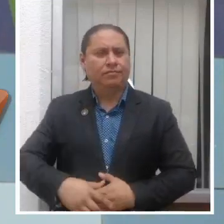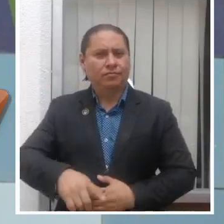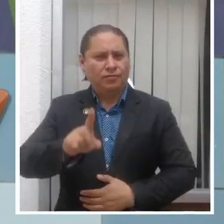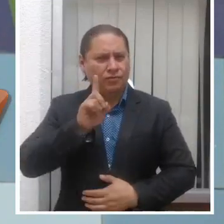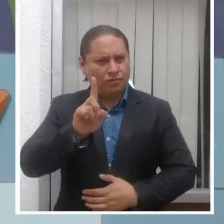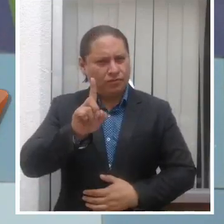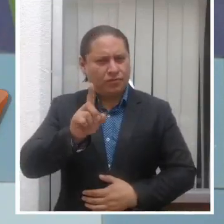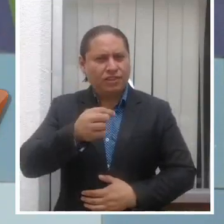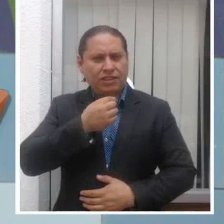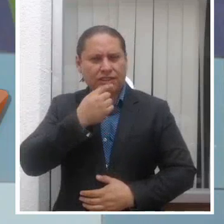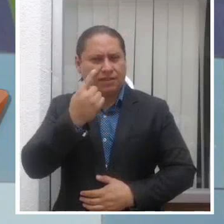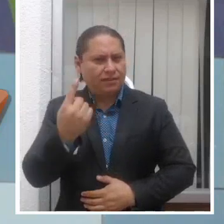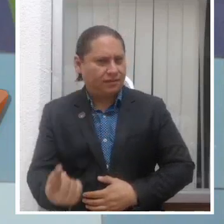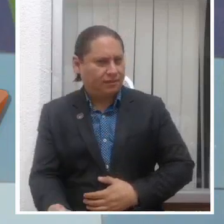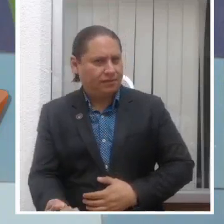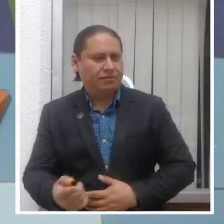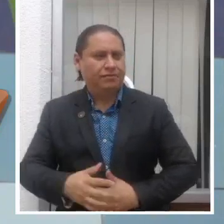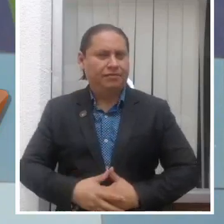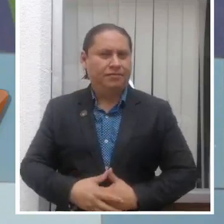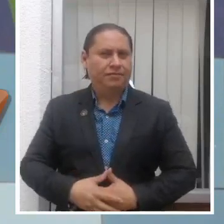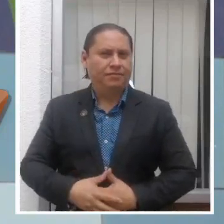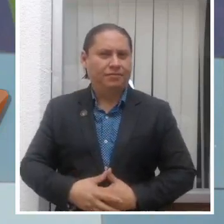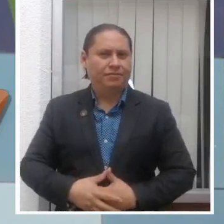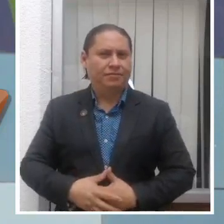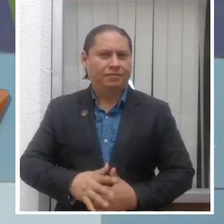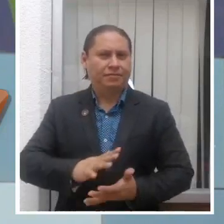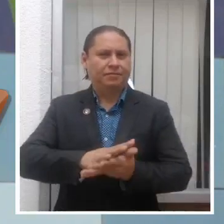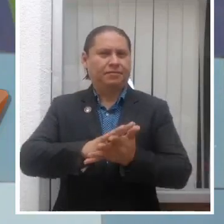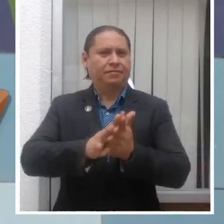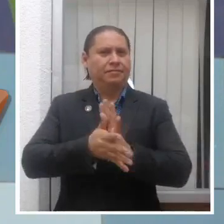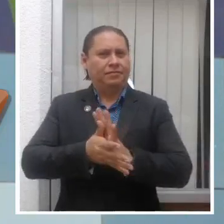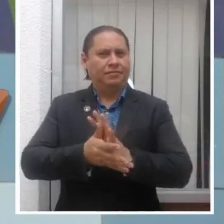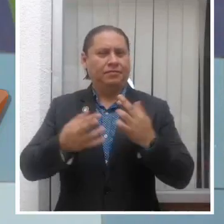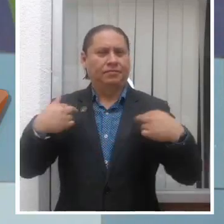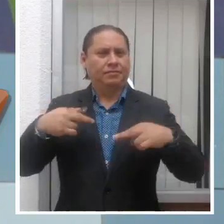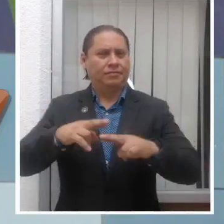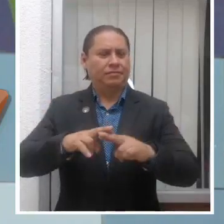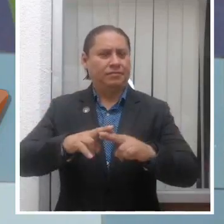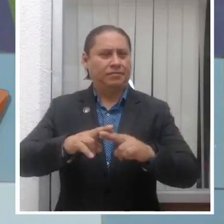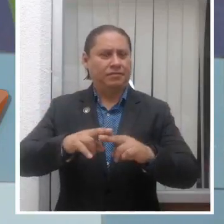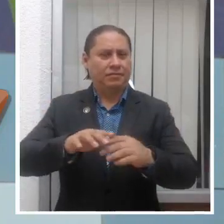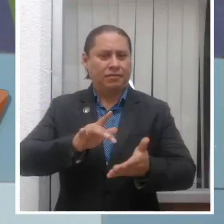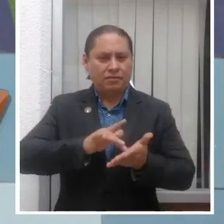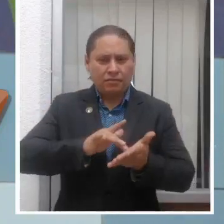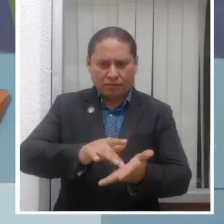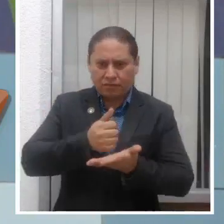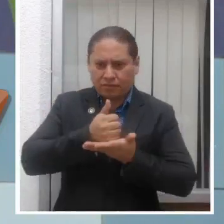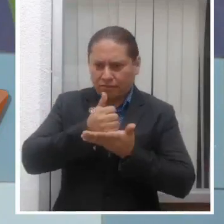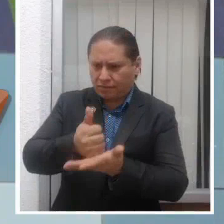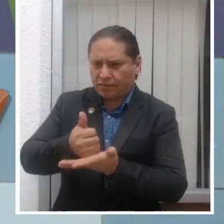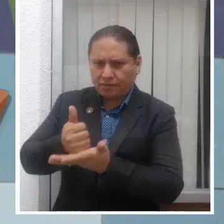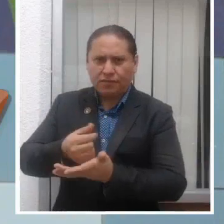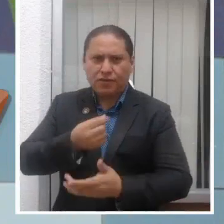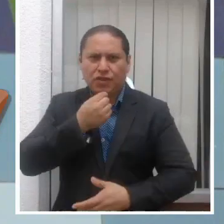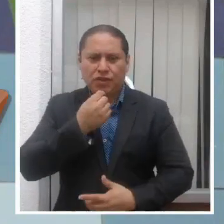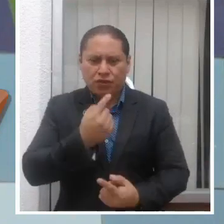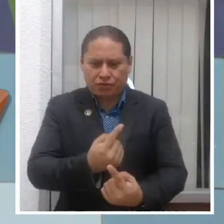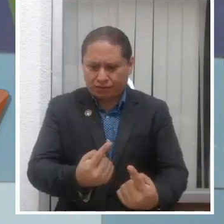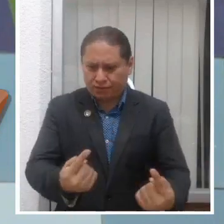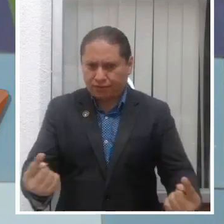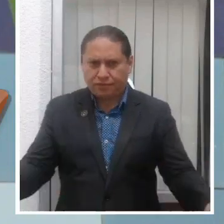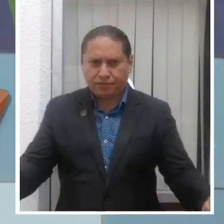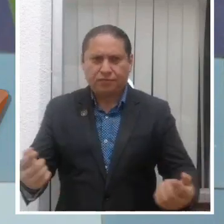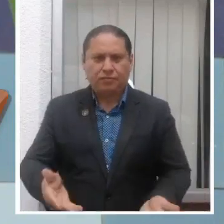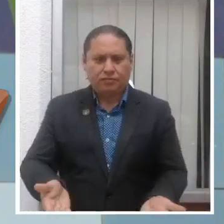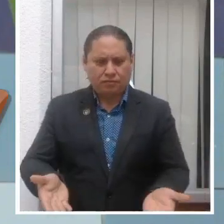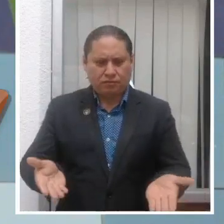un sueño cuando desde niña, convertirme en maestra, para ayudar en la formación de niños y niñas